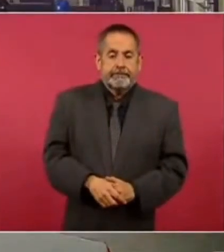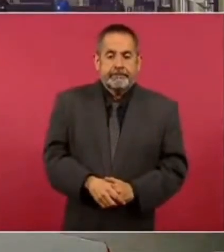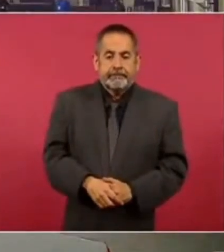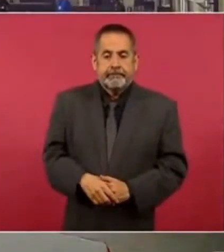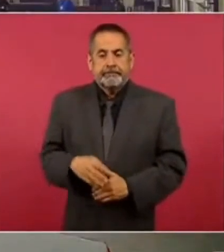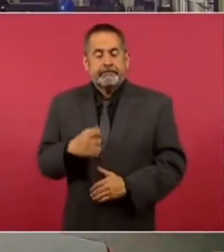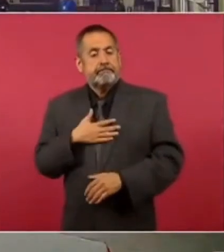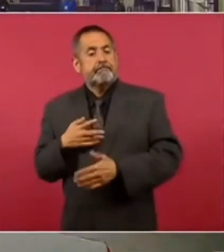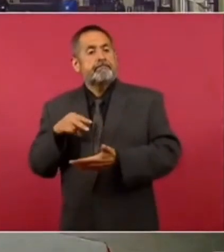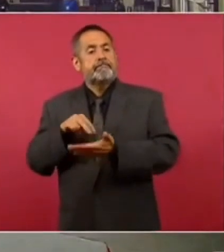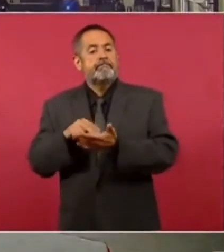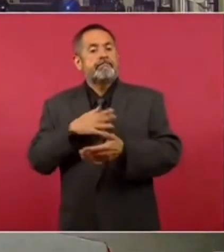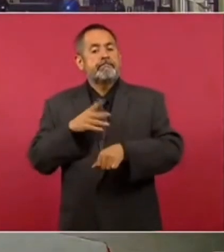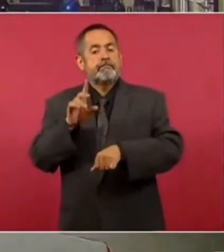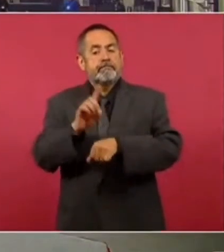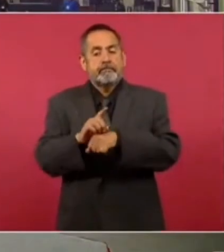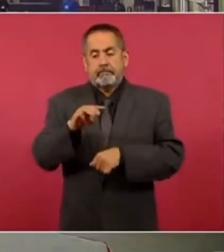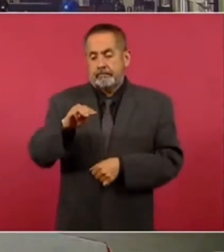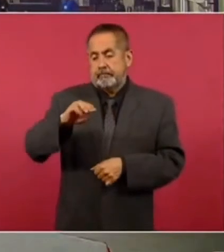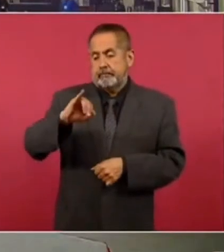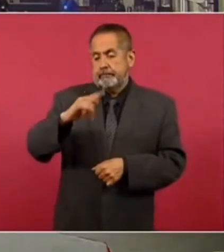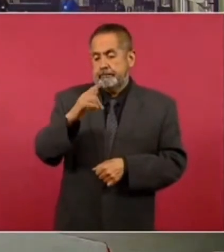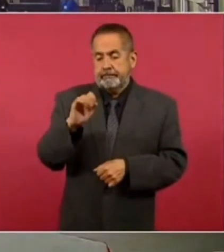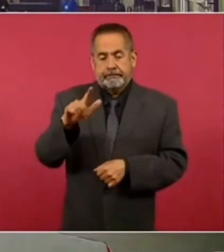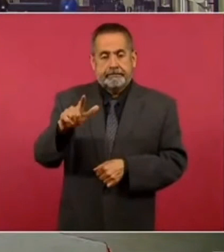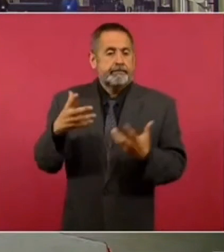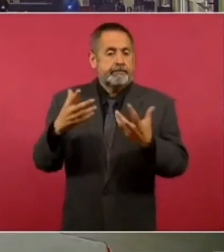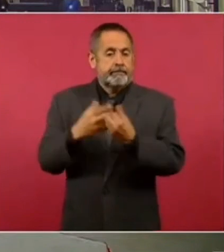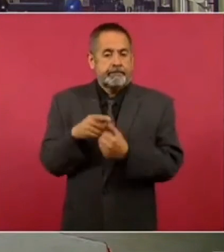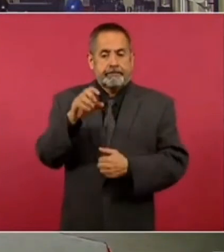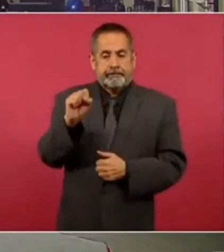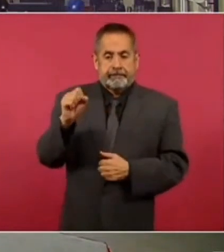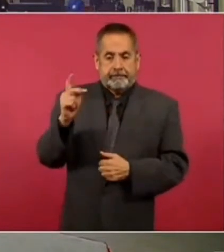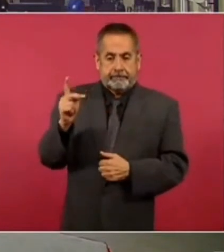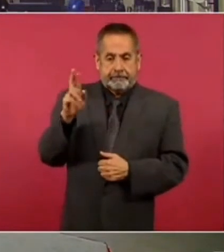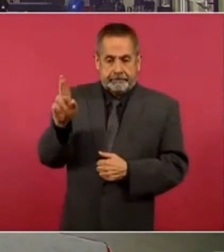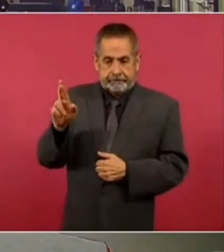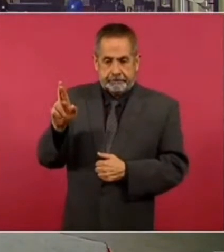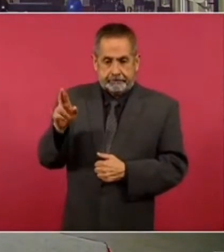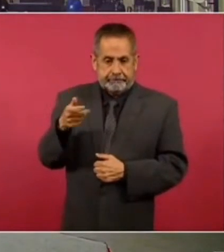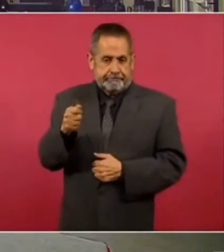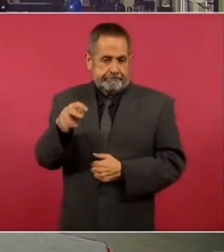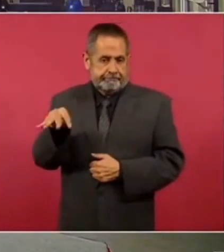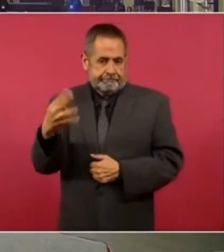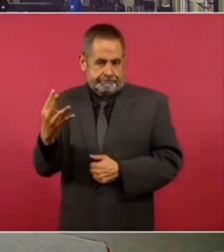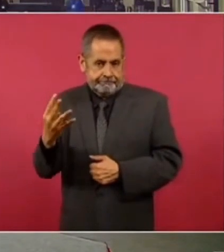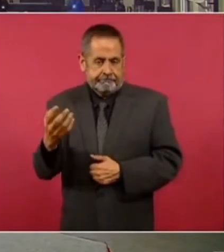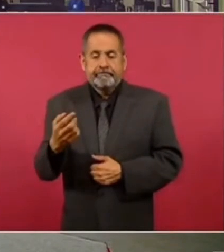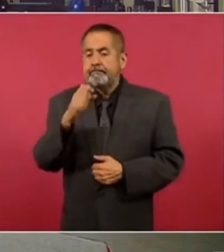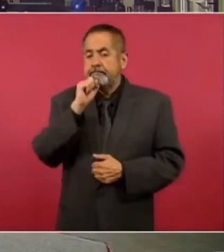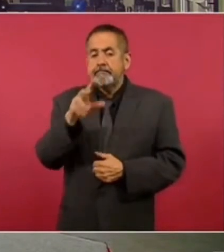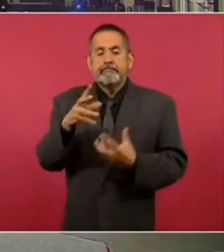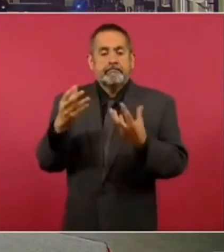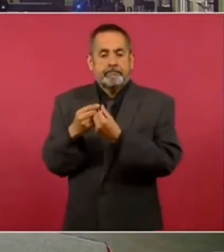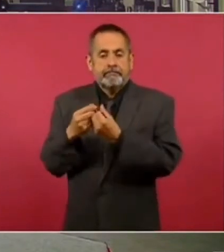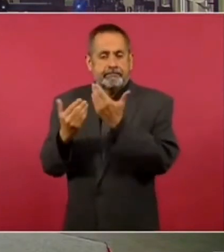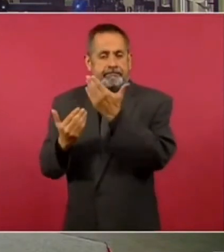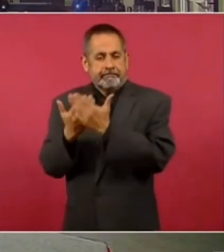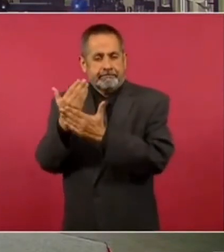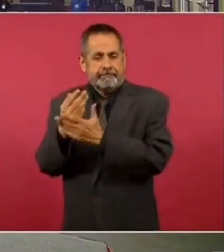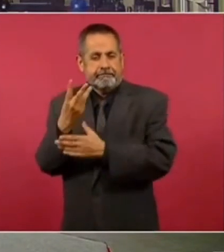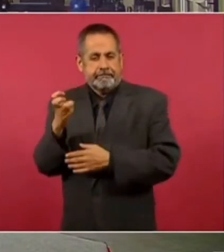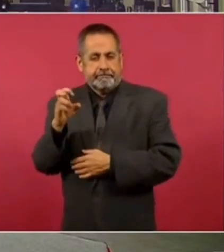Muy buenos días, presidente. Miguel Arzate, del Sistema Público de Radiodifusión del Estado Mexicano, Canal 14, y también de la Mañanera